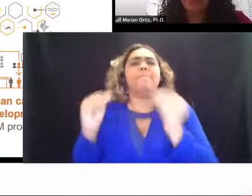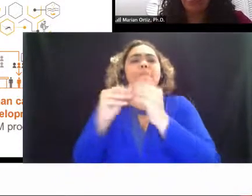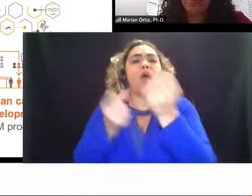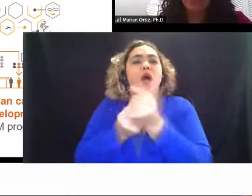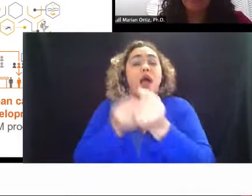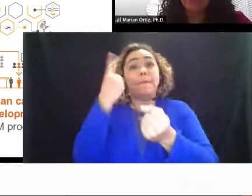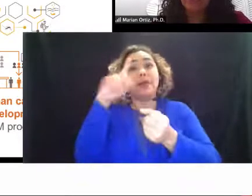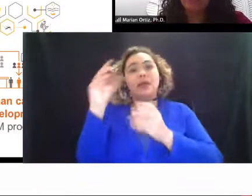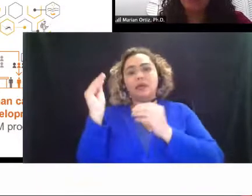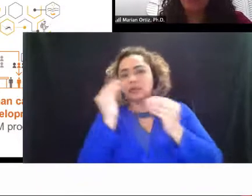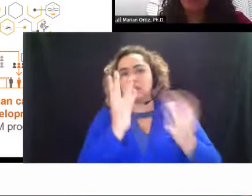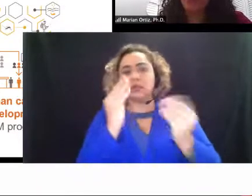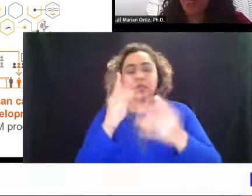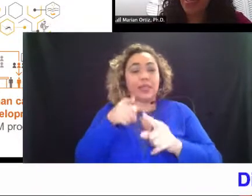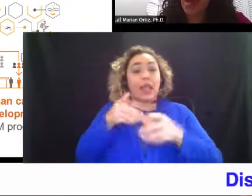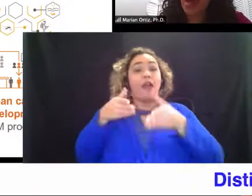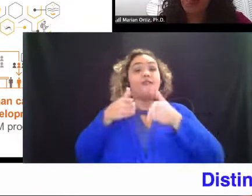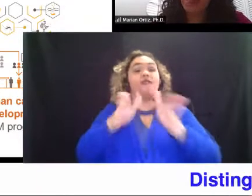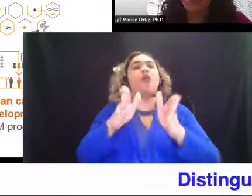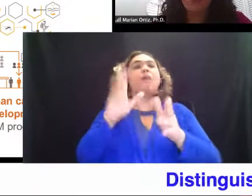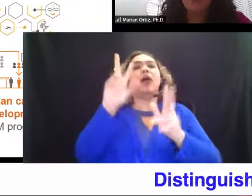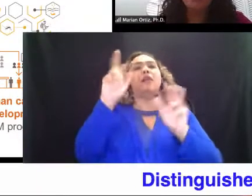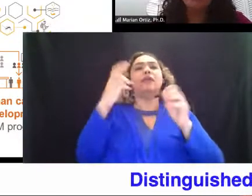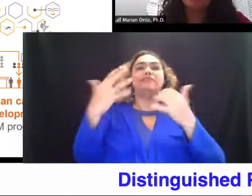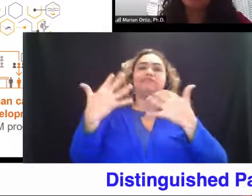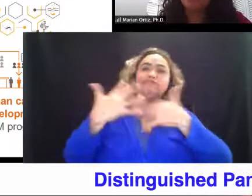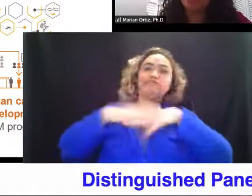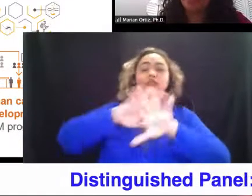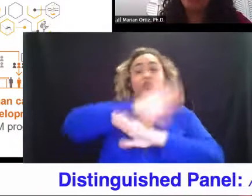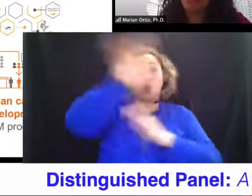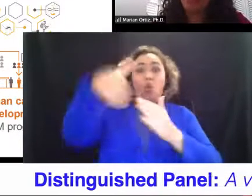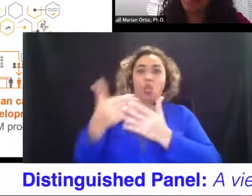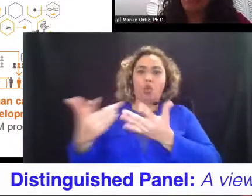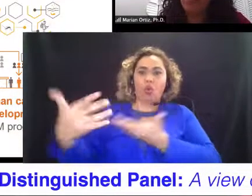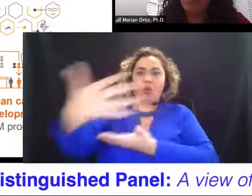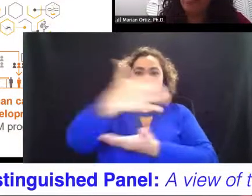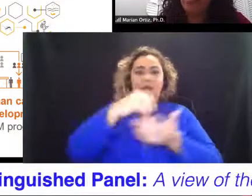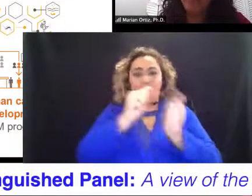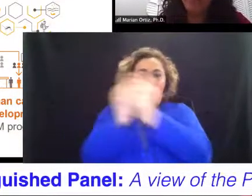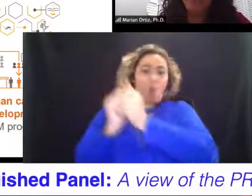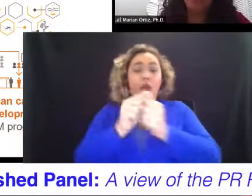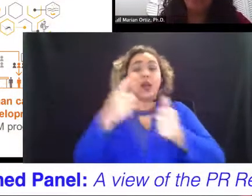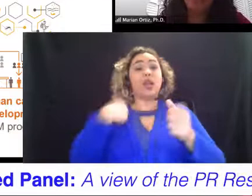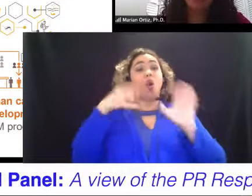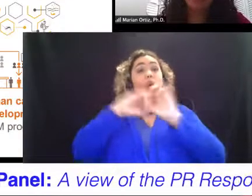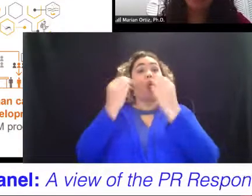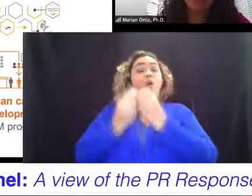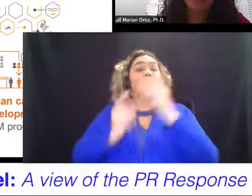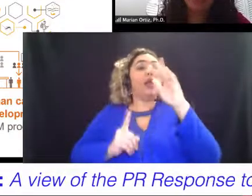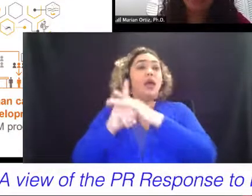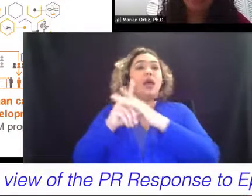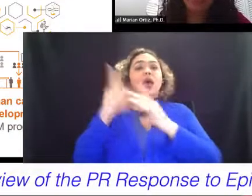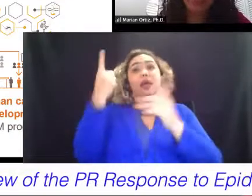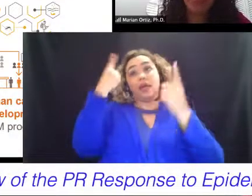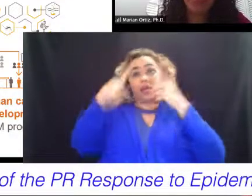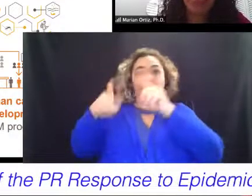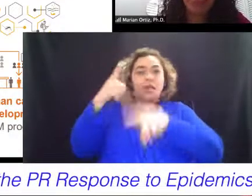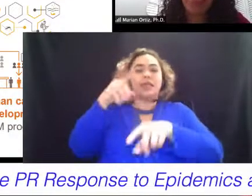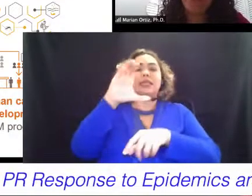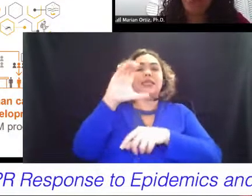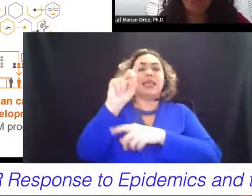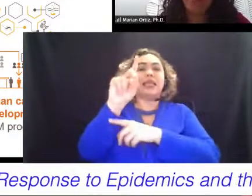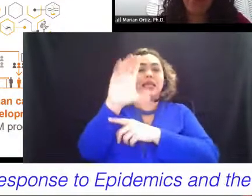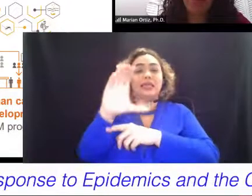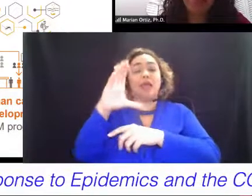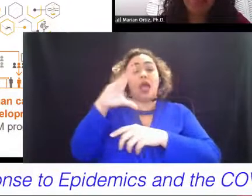traer este método integrado, ¿verdad? Somos una organización que surge en un acuerdo entre los CDC y el